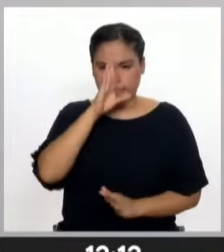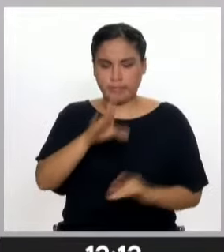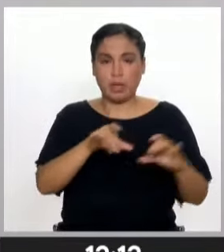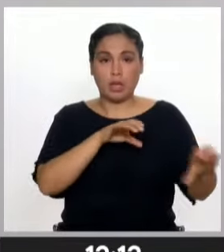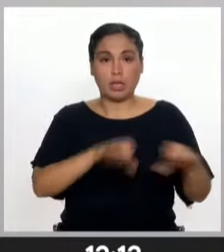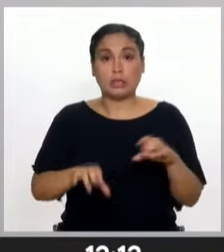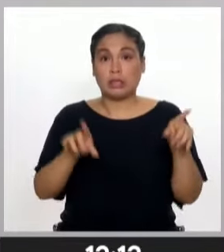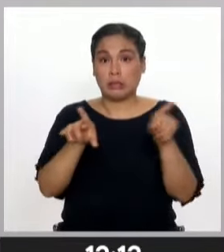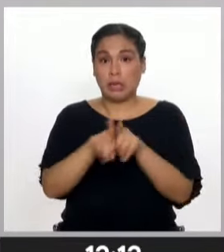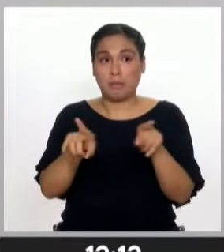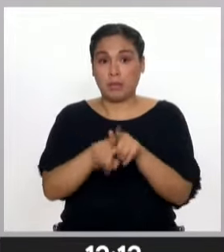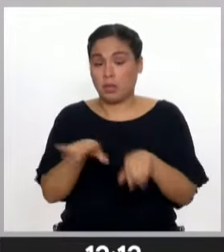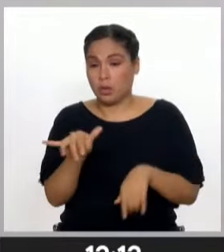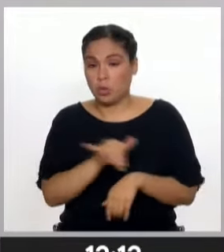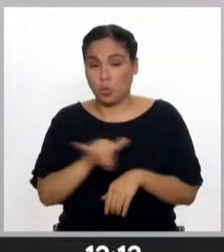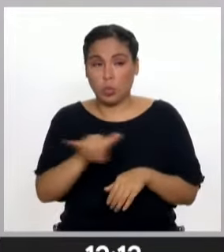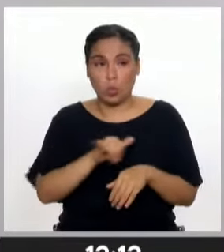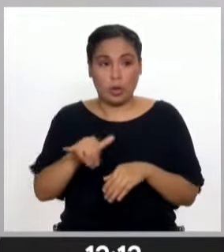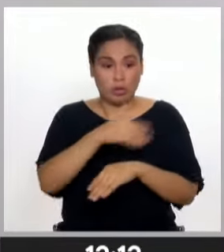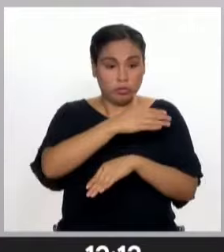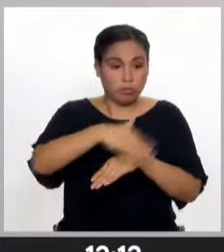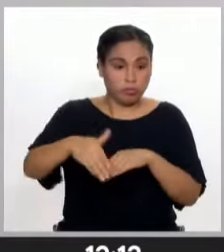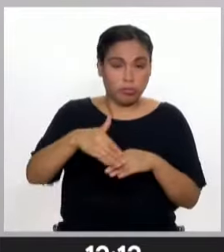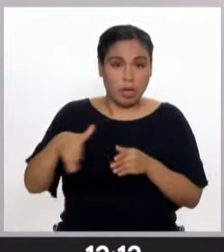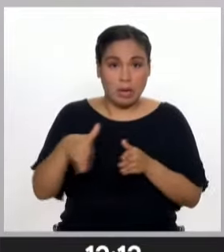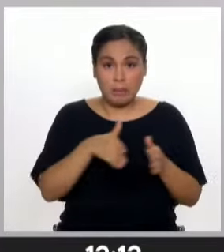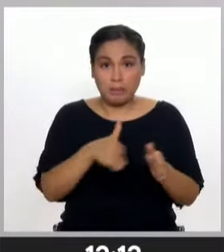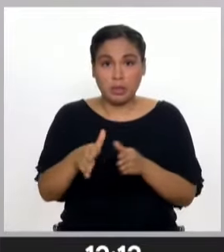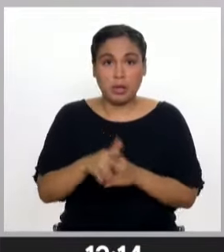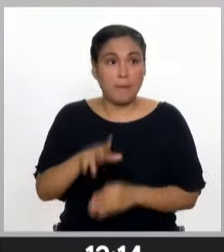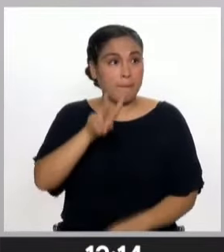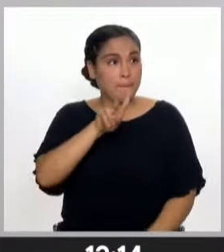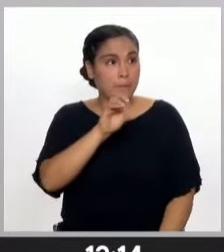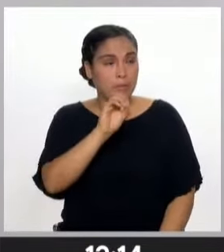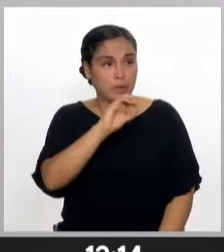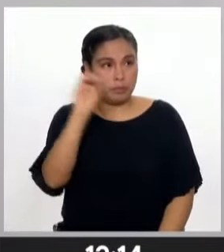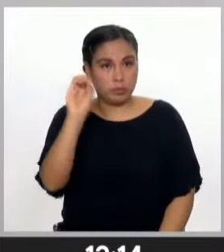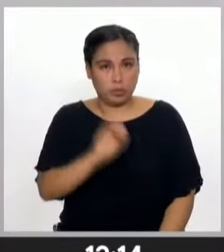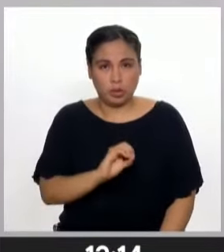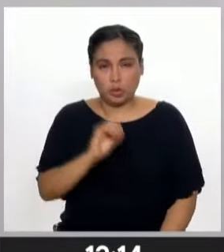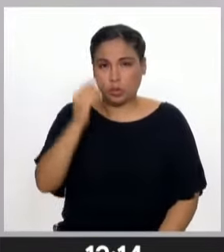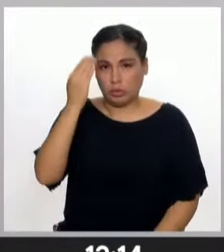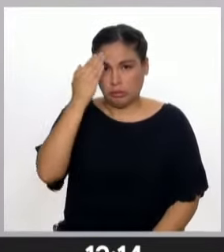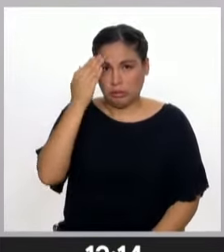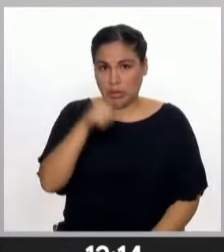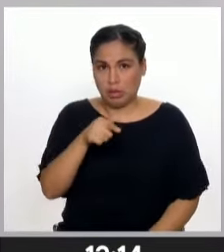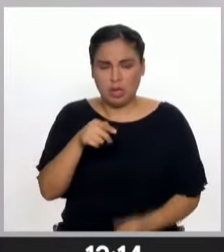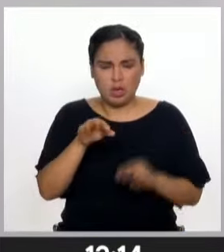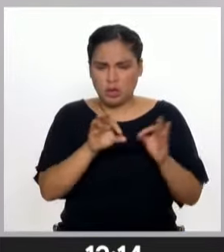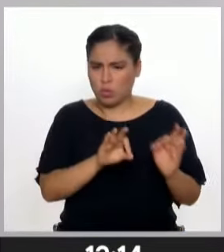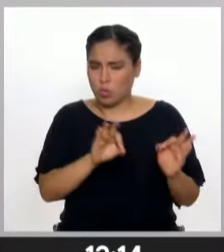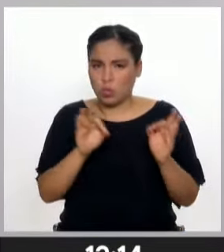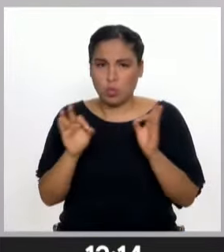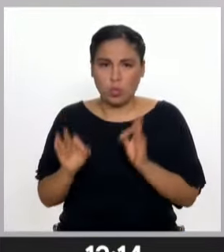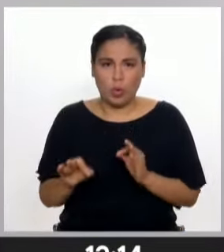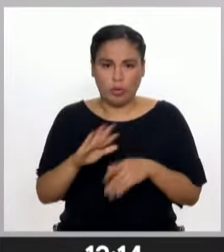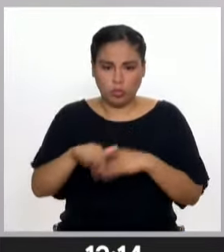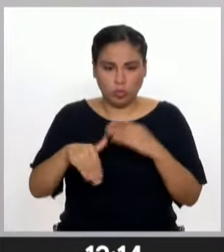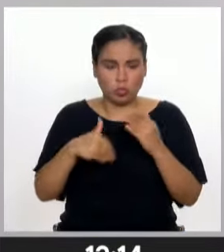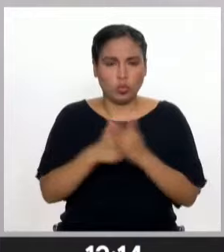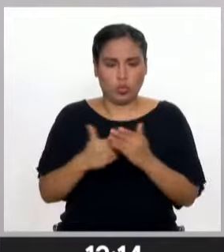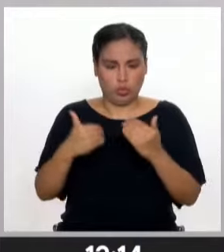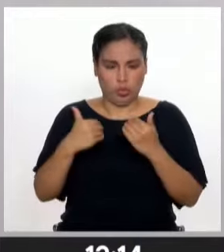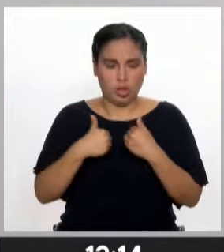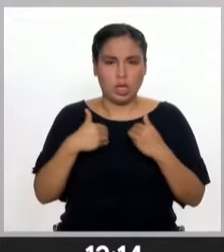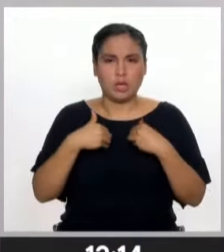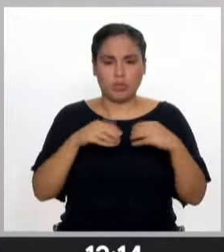ruta se dice no puede haber superposición en más del 20%, creo, esas son las reglas del juego. Todos tenemos que jugar con